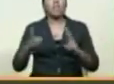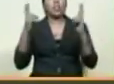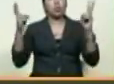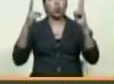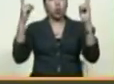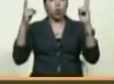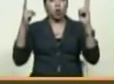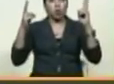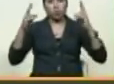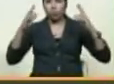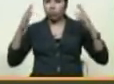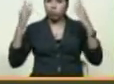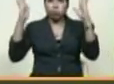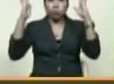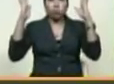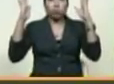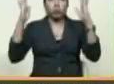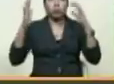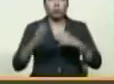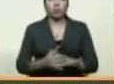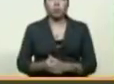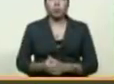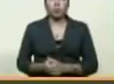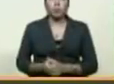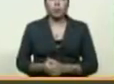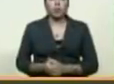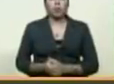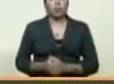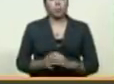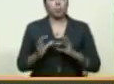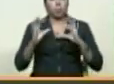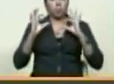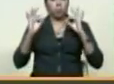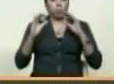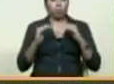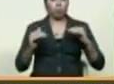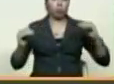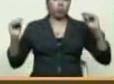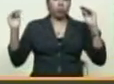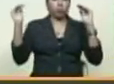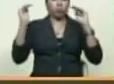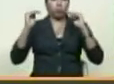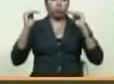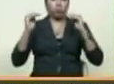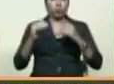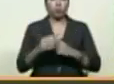victoria heroica, de victoria de dignidad, de victoria